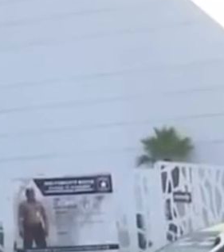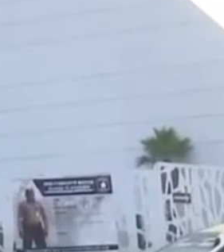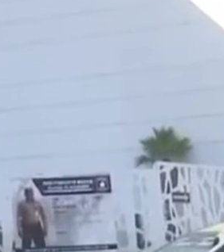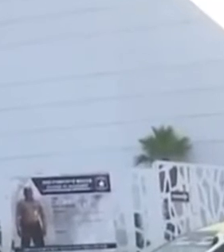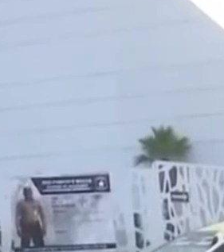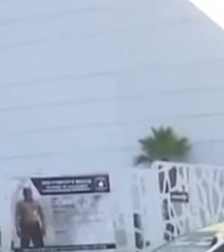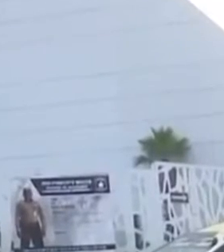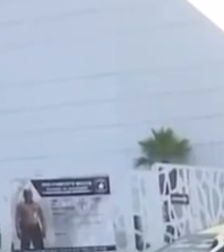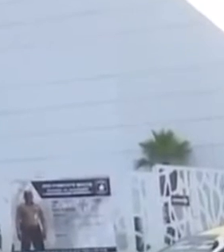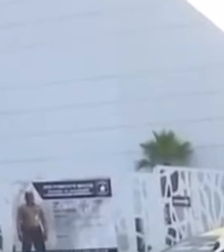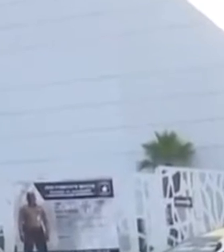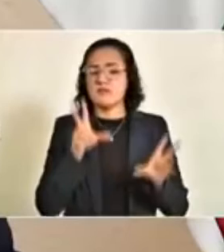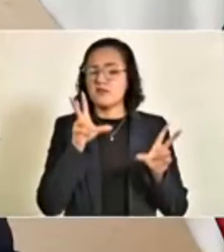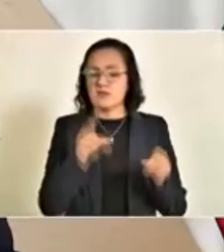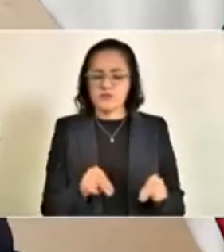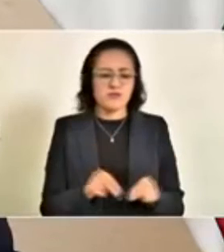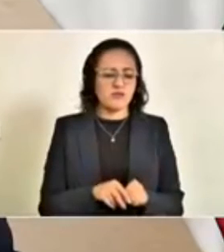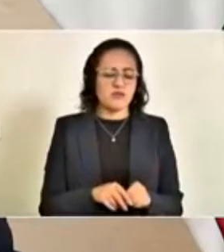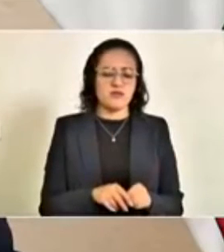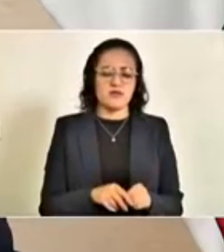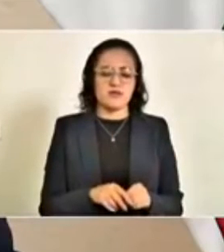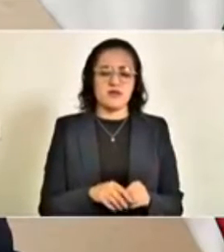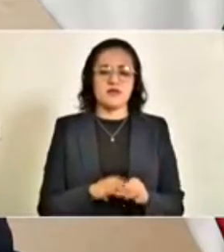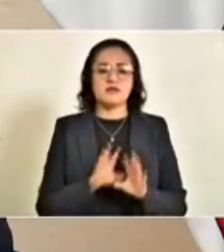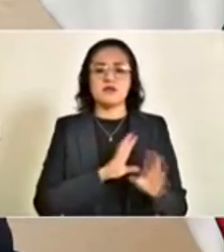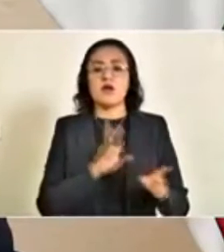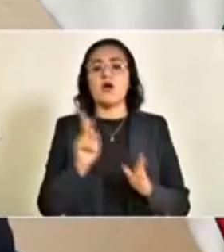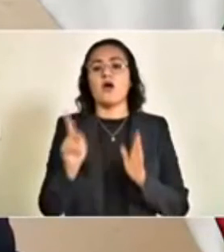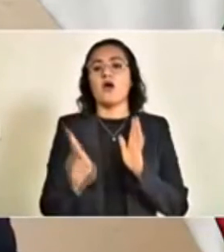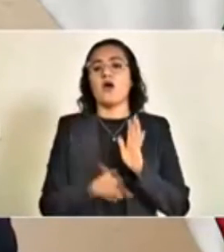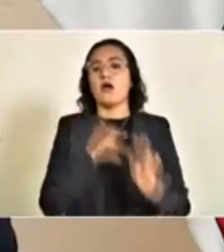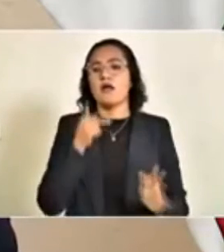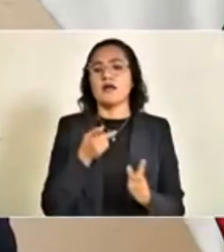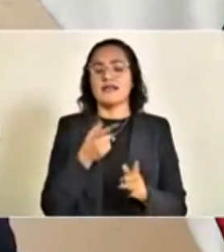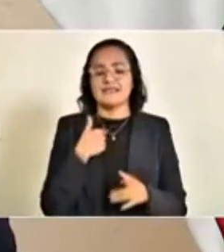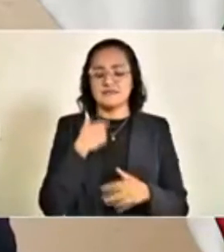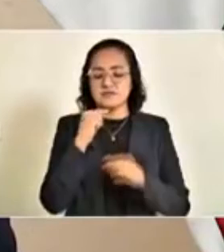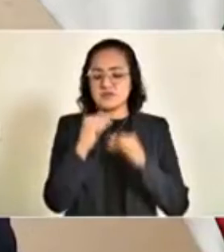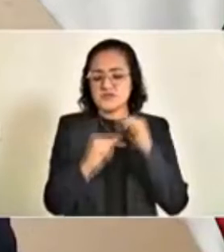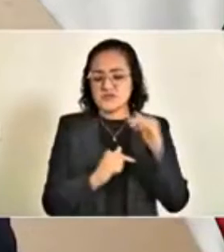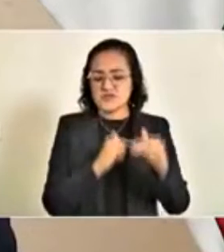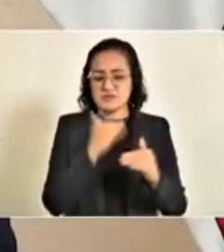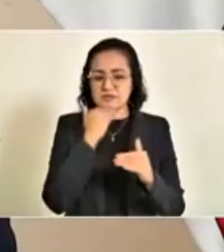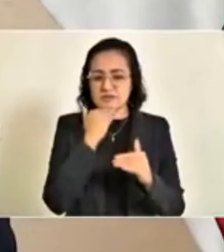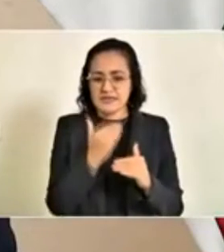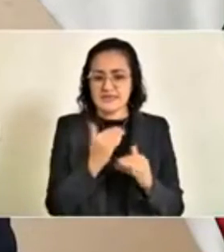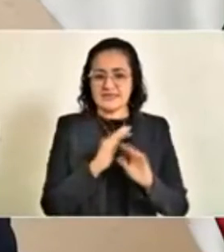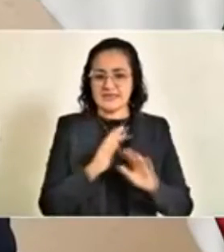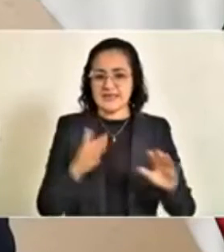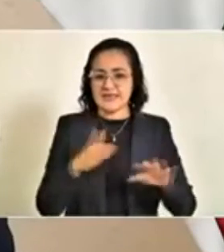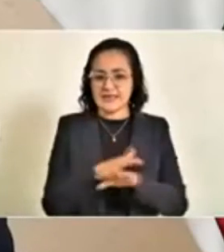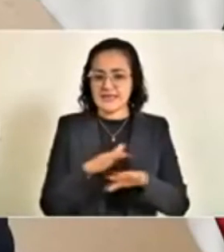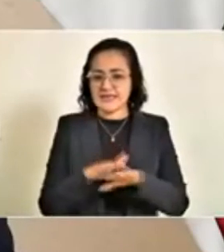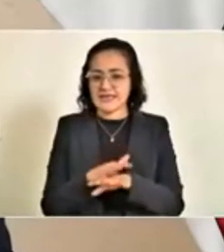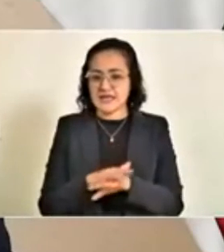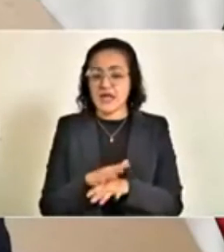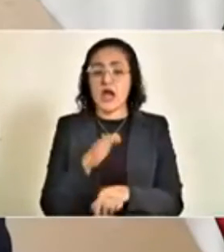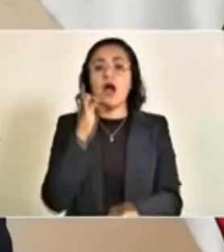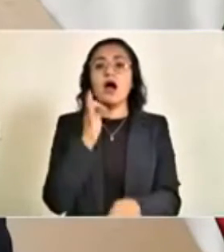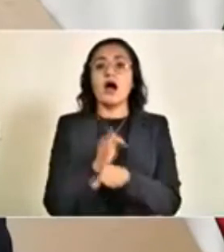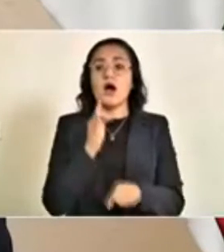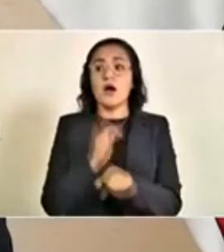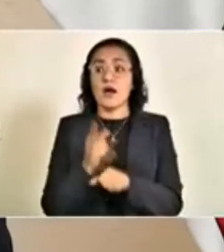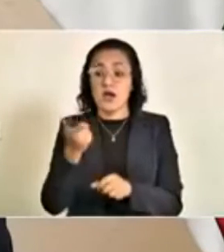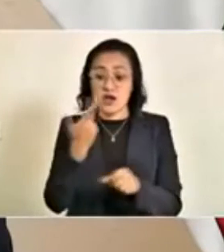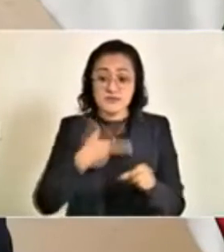hospital de traumatología ha de reconvertir todo lo que se reconvirtió para el coronavirus